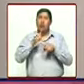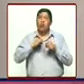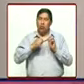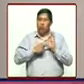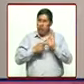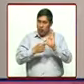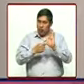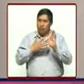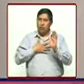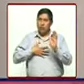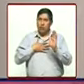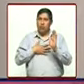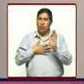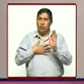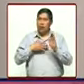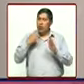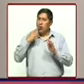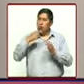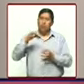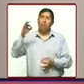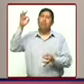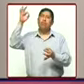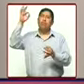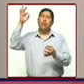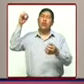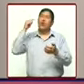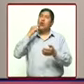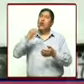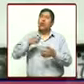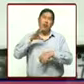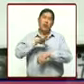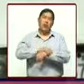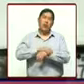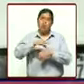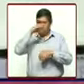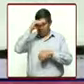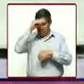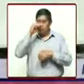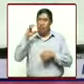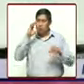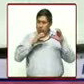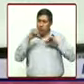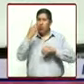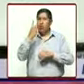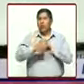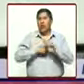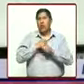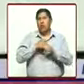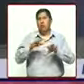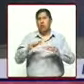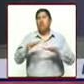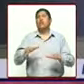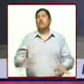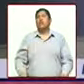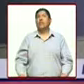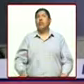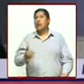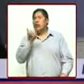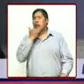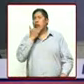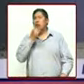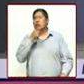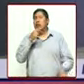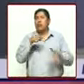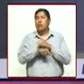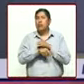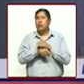permito enfocar lo que es el mandamiento de aprehensión en contra de esta persona, que está en busca desde hace 2 años aproximadamente. ¿Qué sucedió? ¿A quién